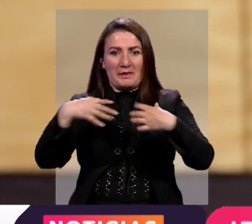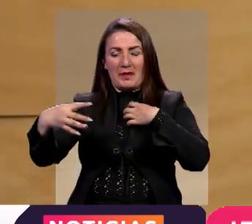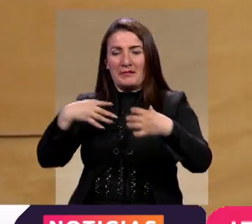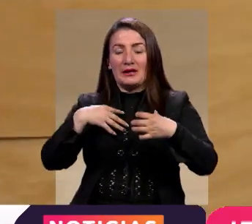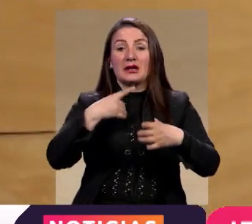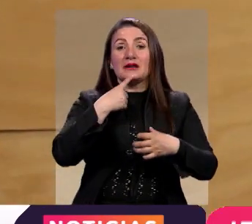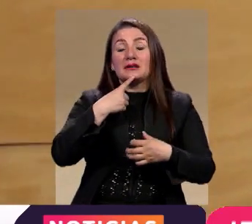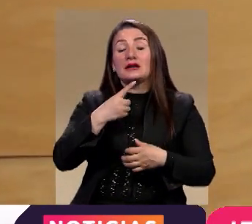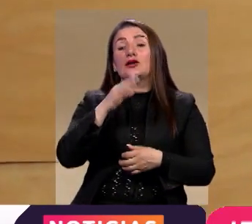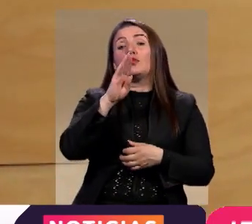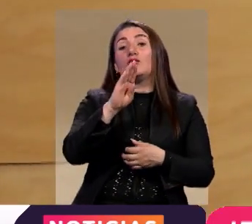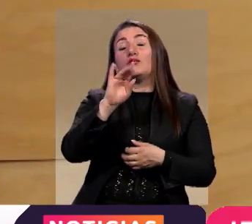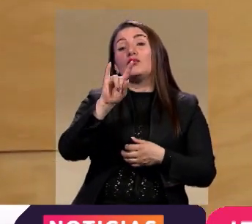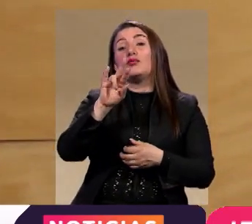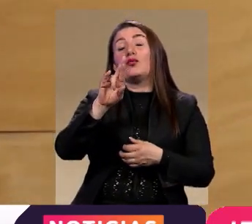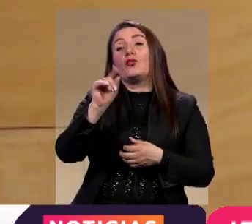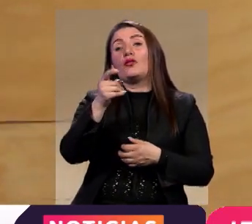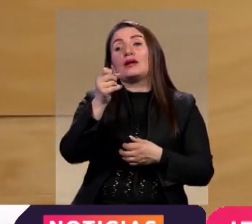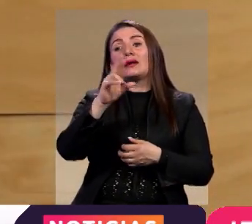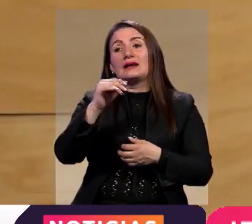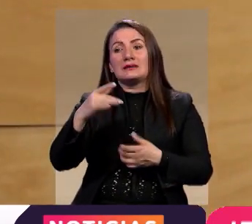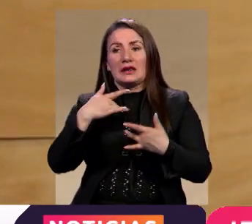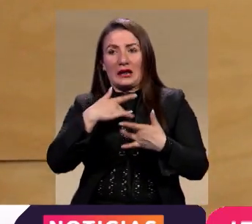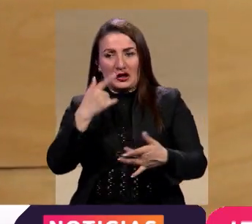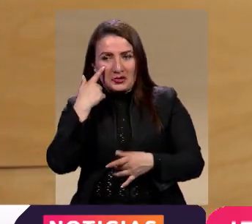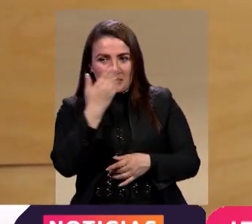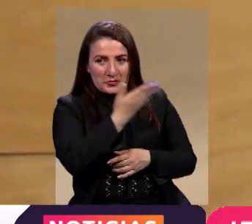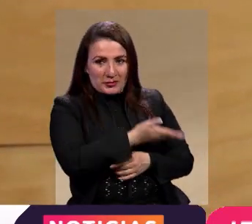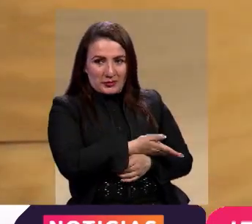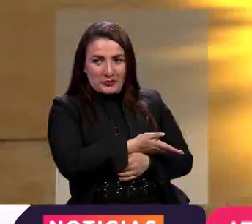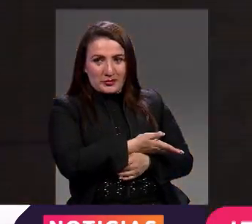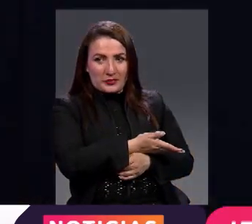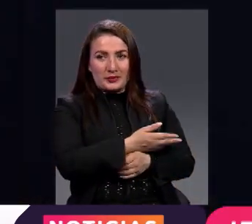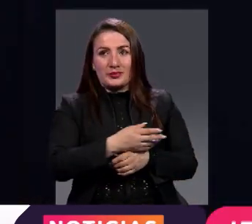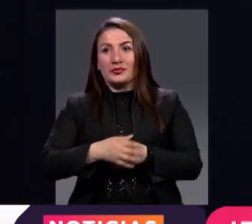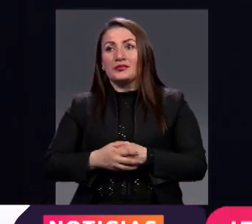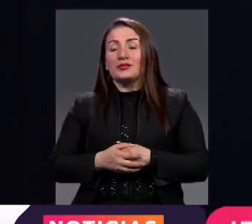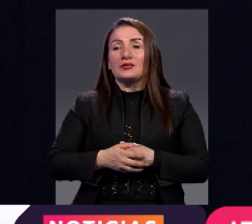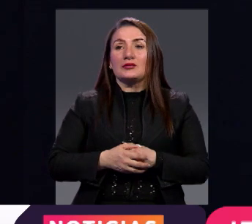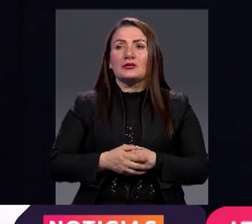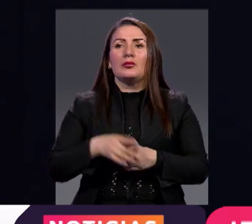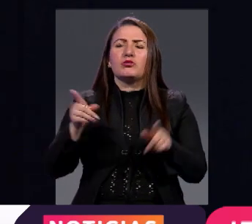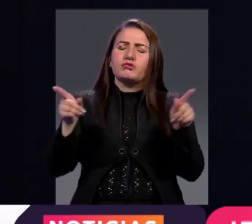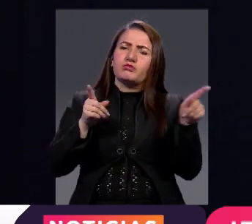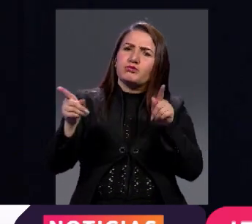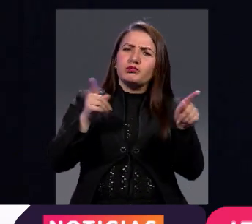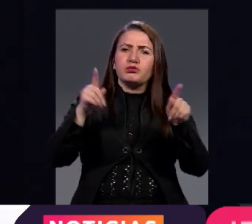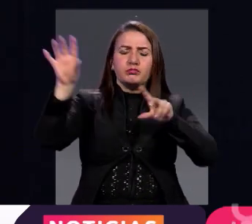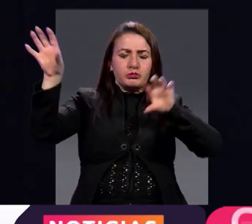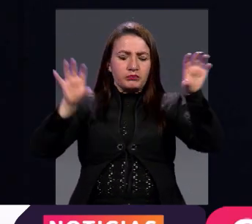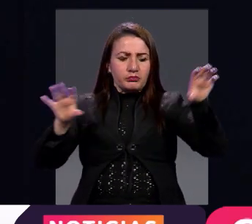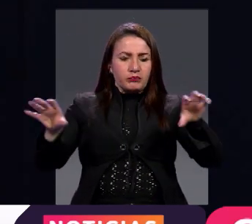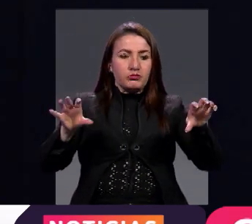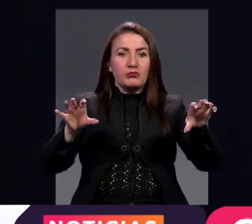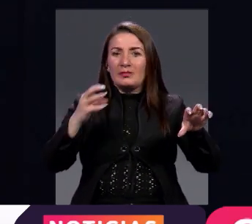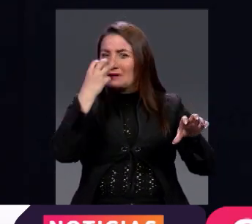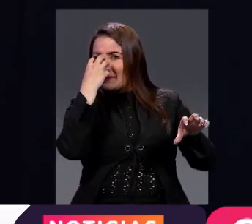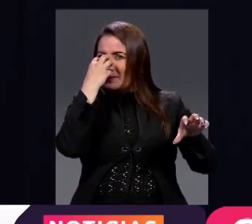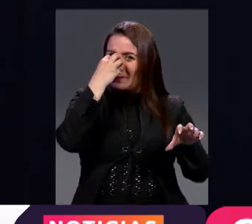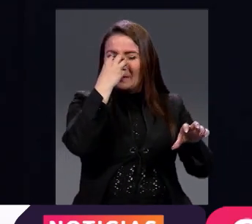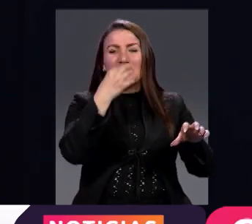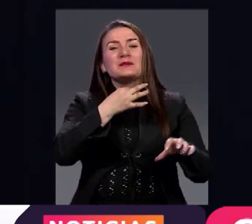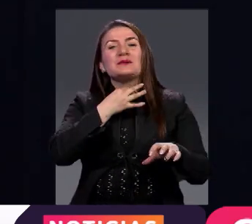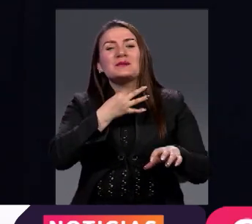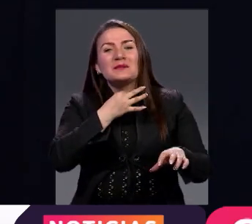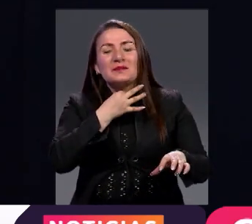Burgués Gentilhombre, da cuenta del contexto actual de nuestra sociedad. Ahí están, digamos, un poco los elementos clown, pues que son realmente